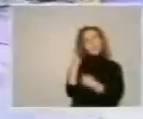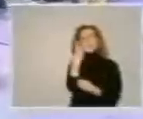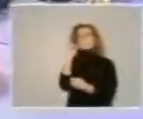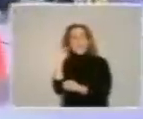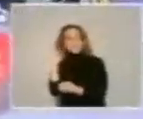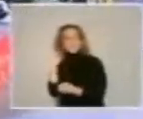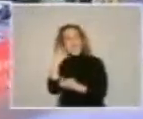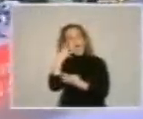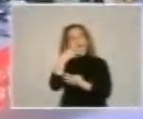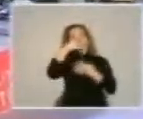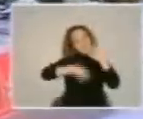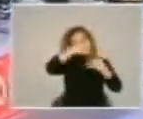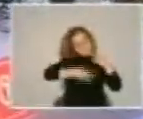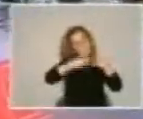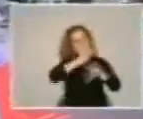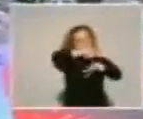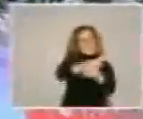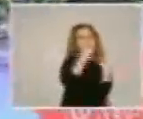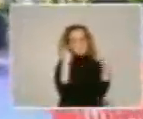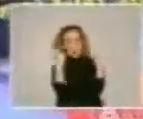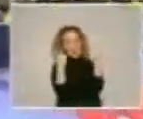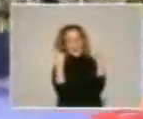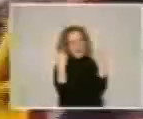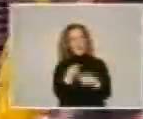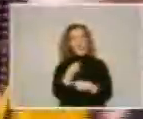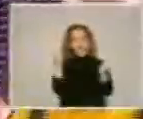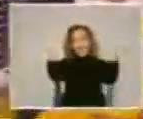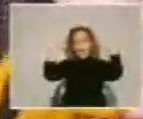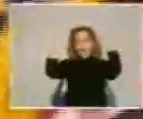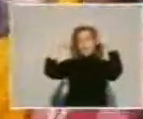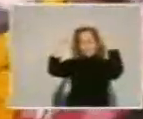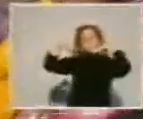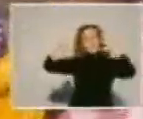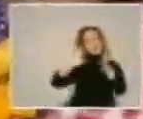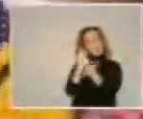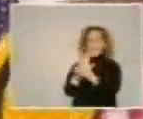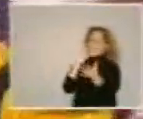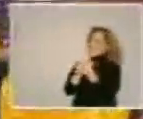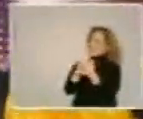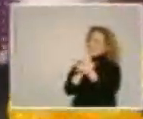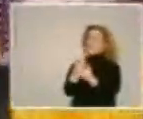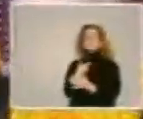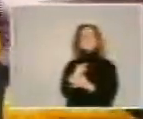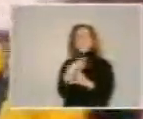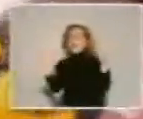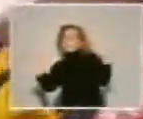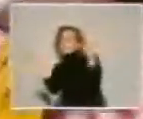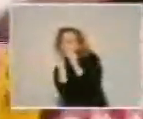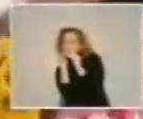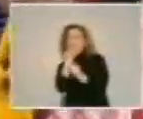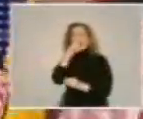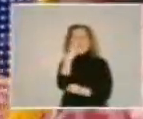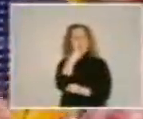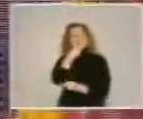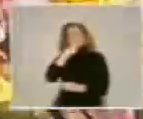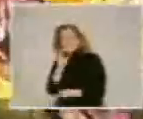20 letras y 7 horas de actuación. Pero tranquila, te lo resumo todo en una